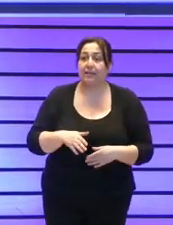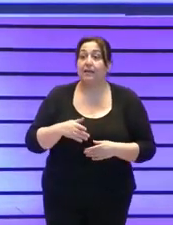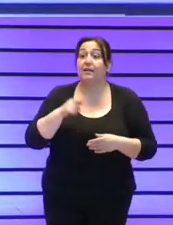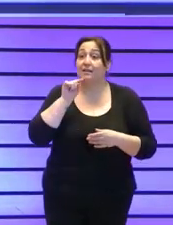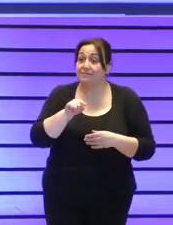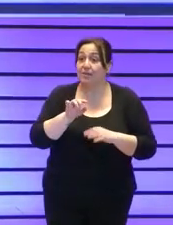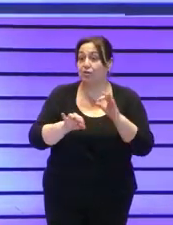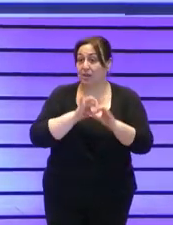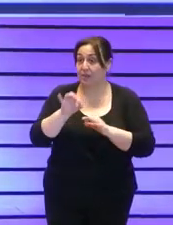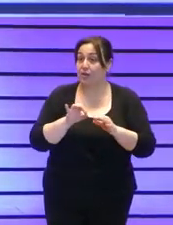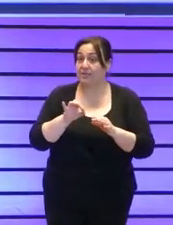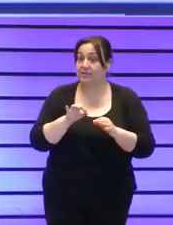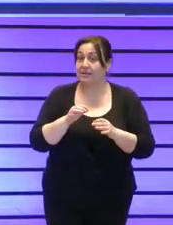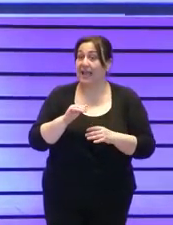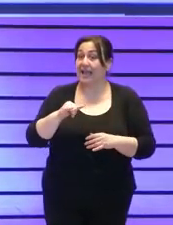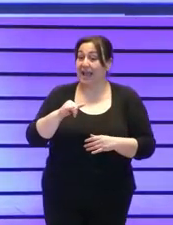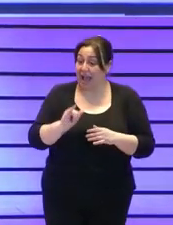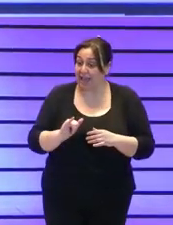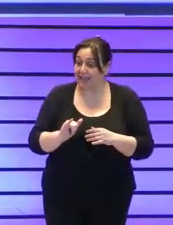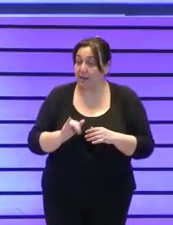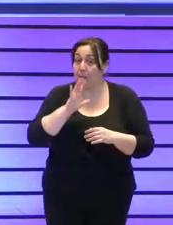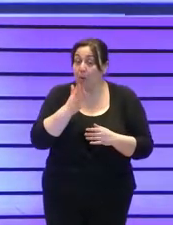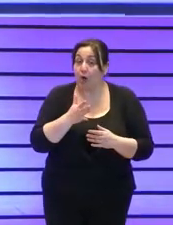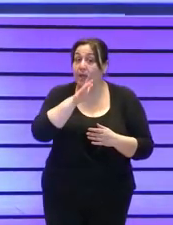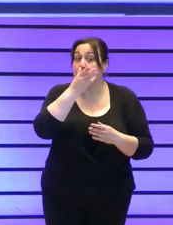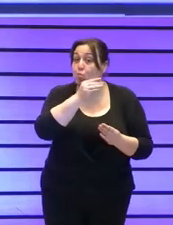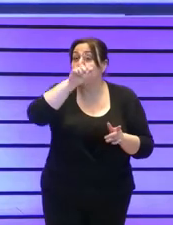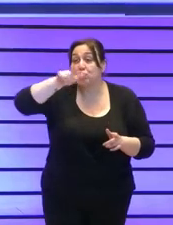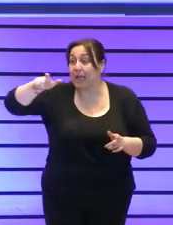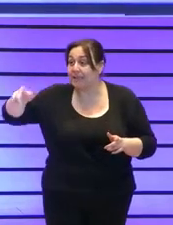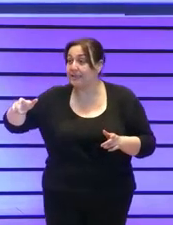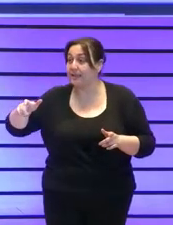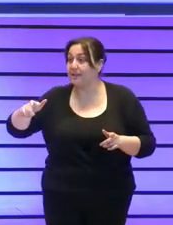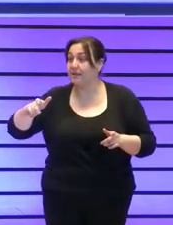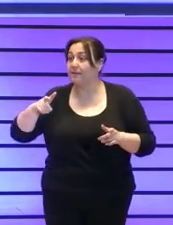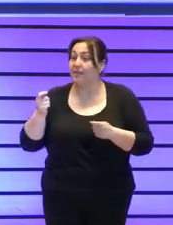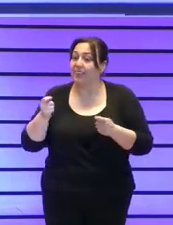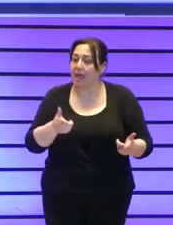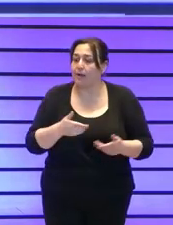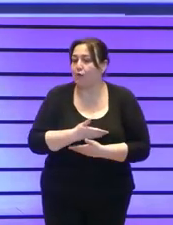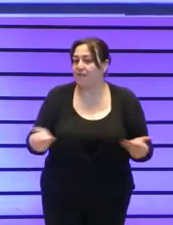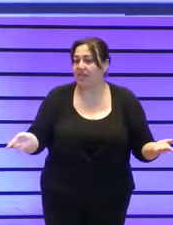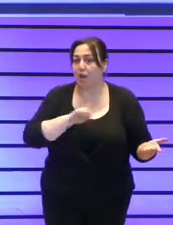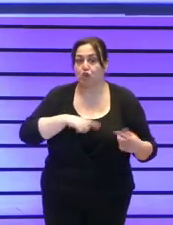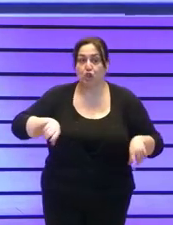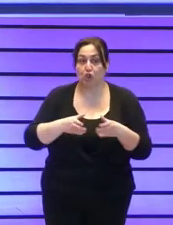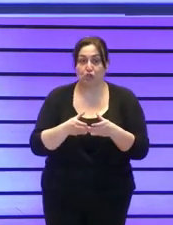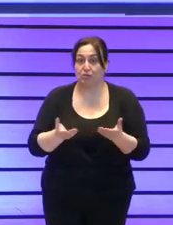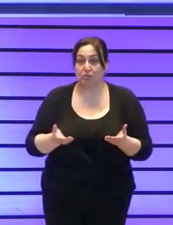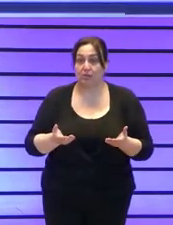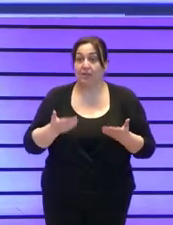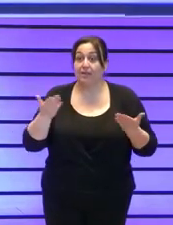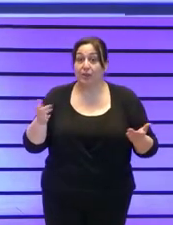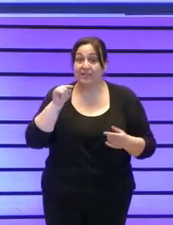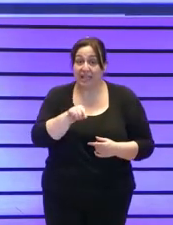Es decir, existimos porque un montón de gente ha depositado su confianza en nosotros, ¿no? Y